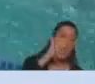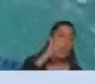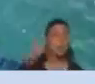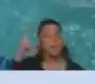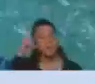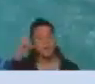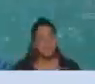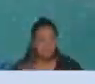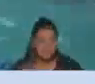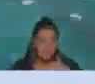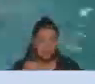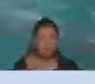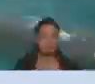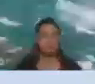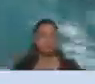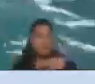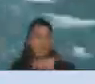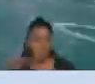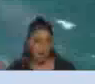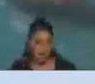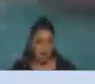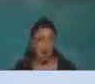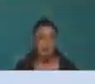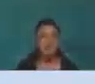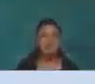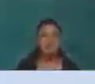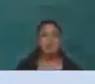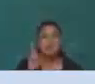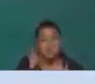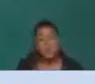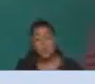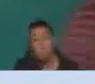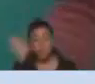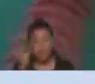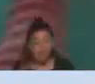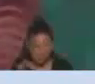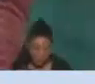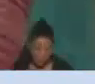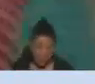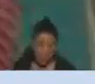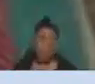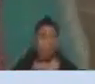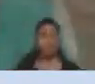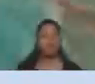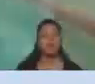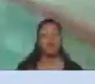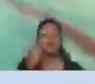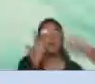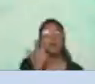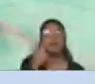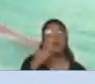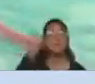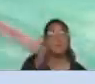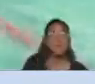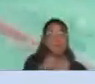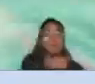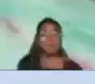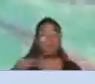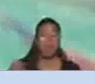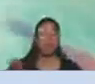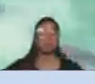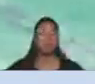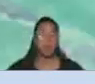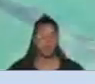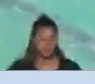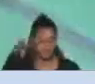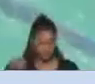semana. Y voy también al colegio y 3 veces por semana hago gimnasio. ¿Cómo